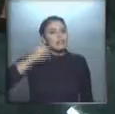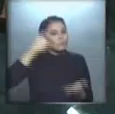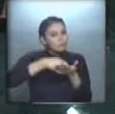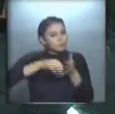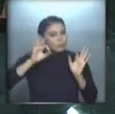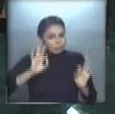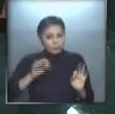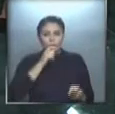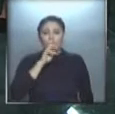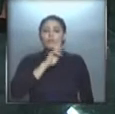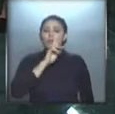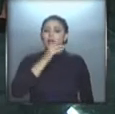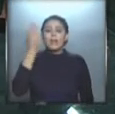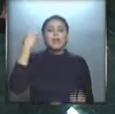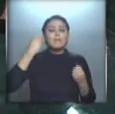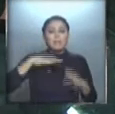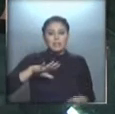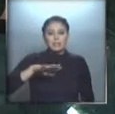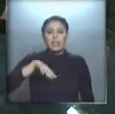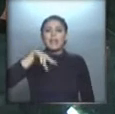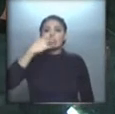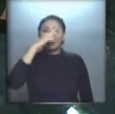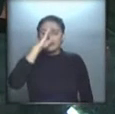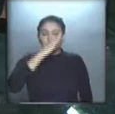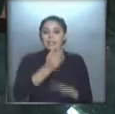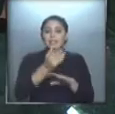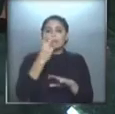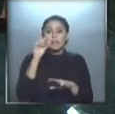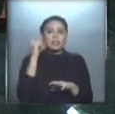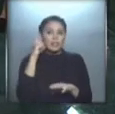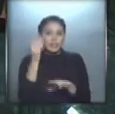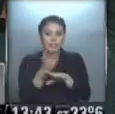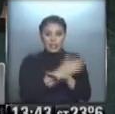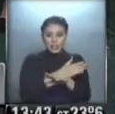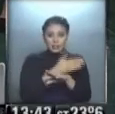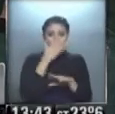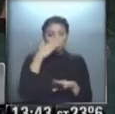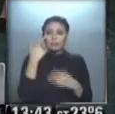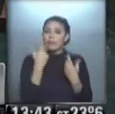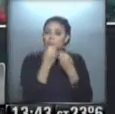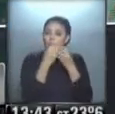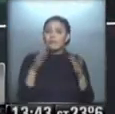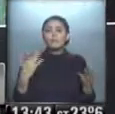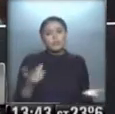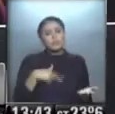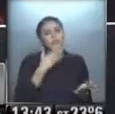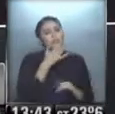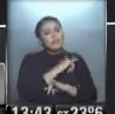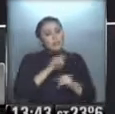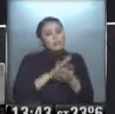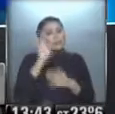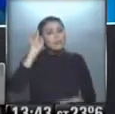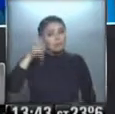y es usar la inicio con 60 años 3 meses 20 días o sea que 3 meses y 20 días se pierde el retroactivo por eso hacemos mención a este plan